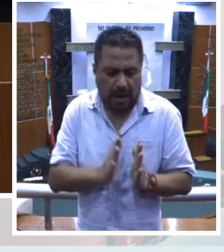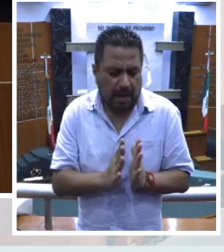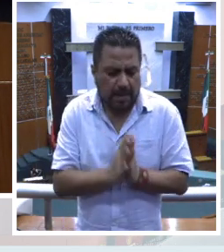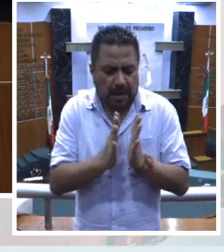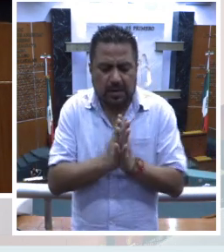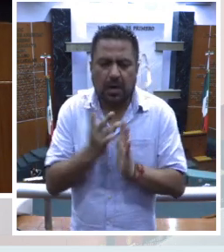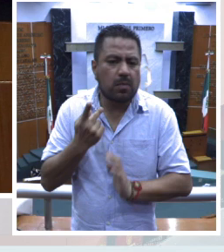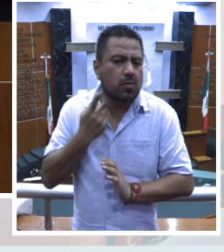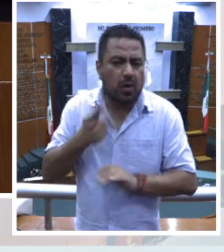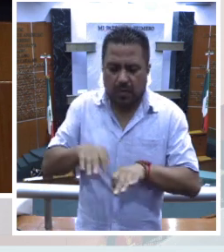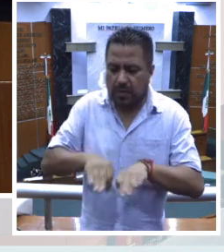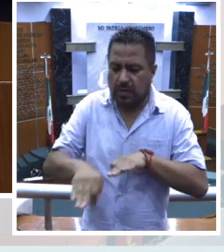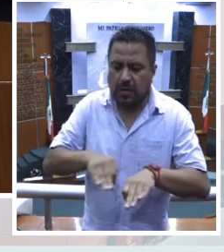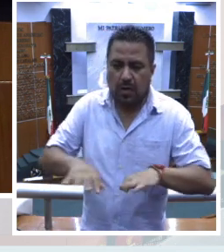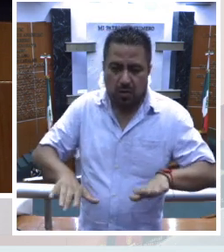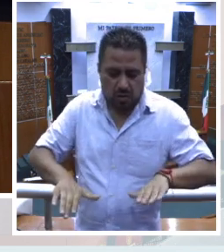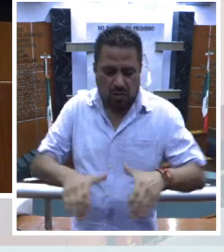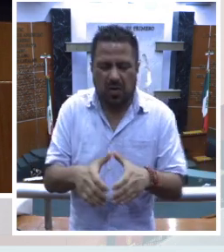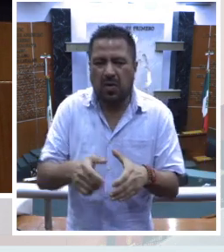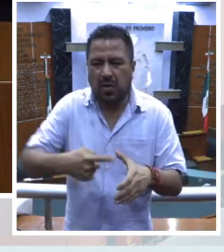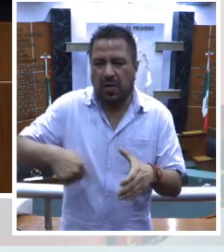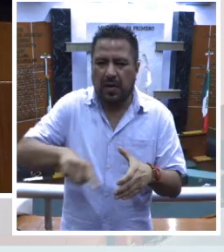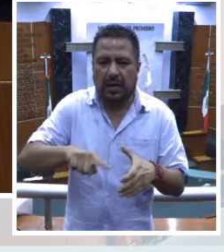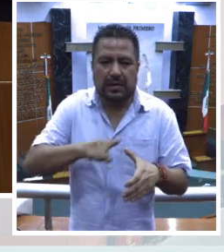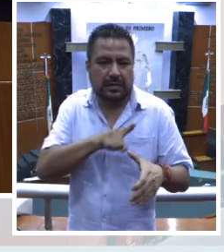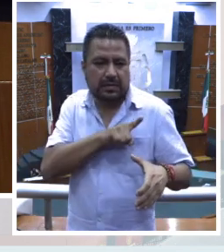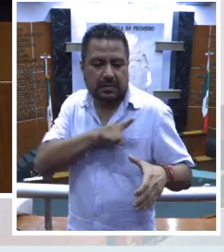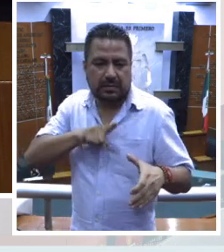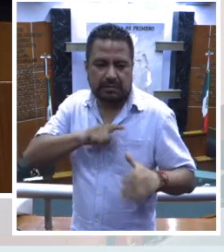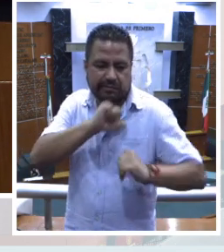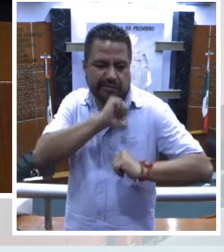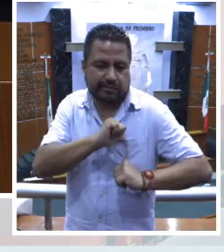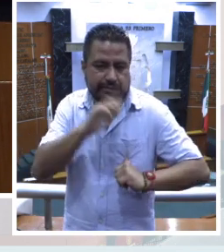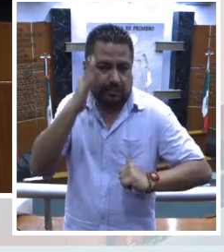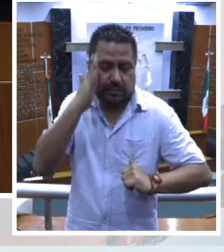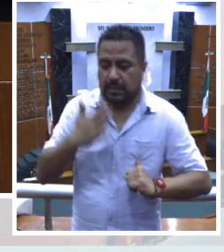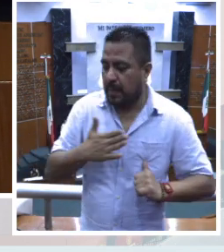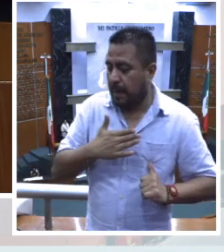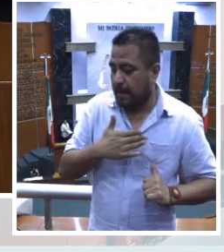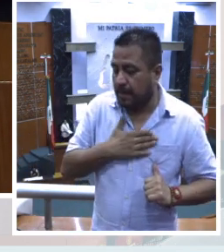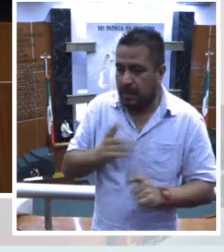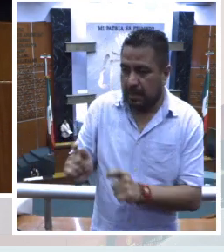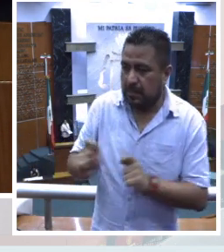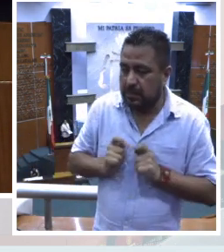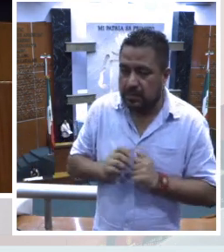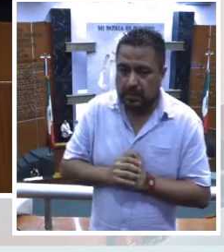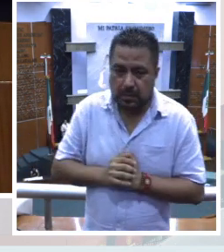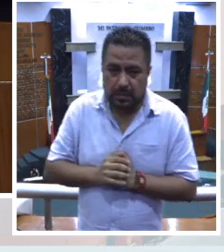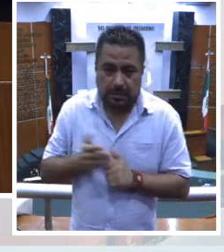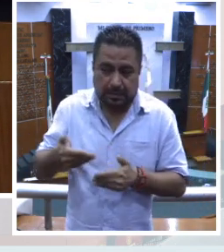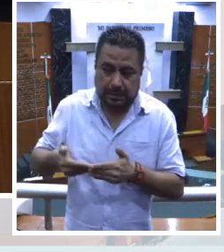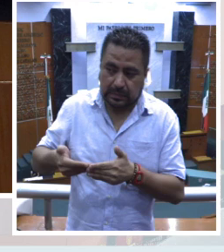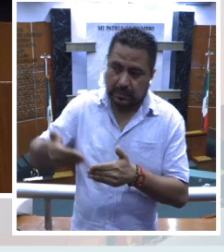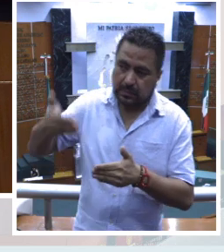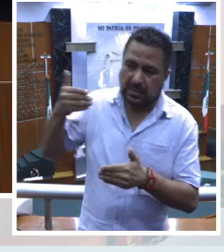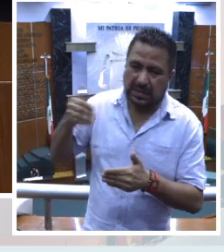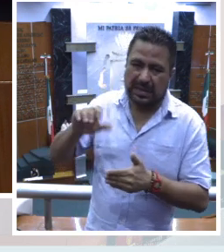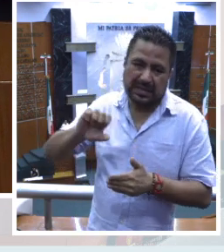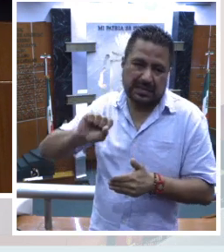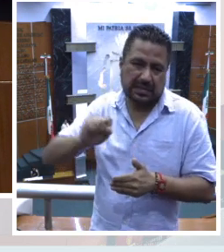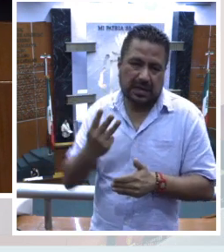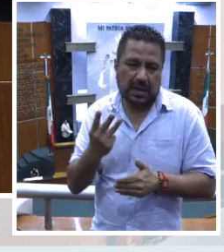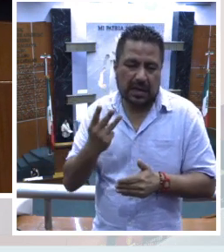y en los trabajos parlamentarios derivados de nuestro encargo. En la legislatura pasada,